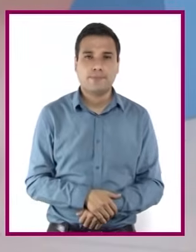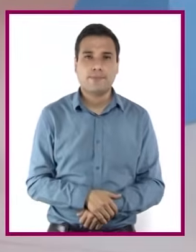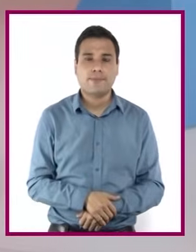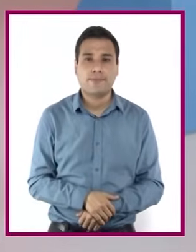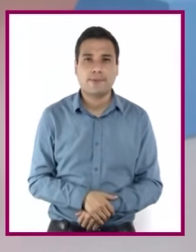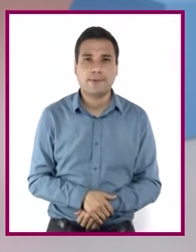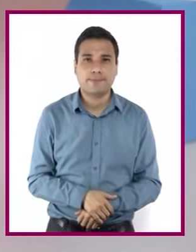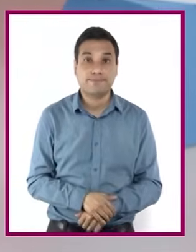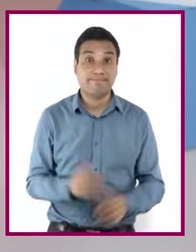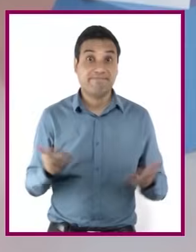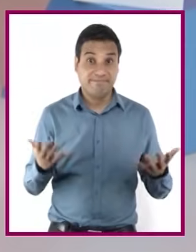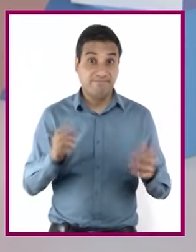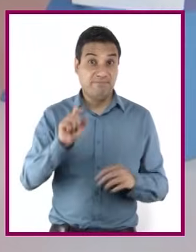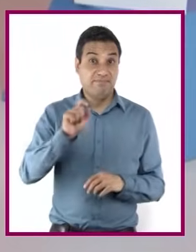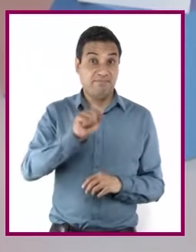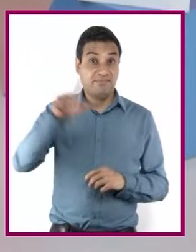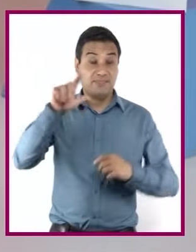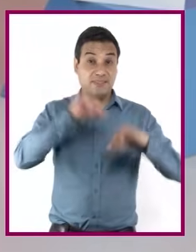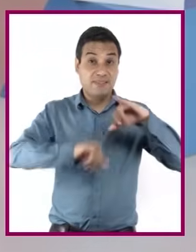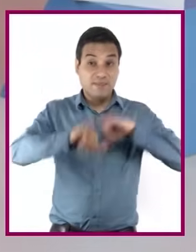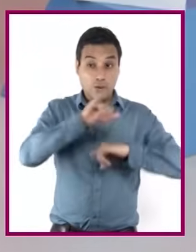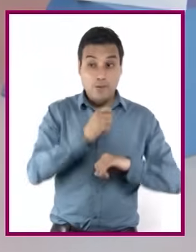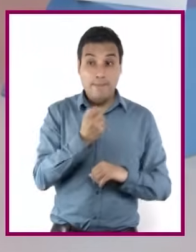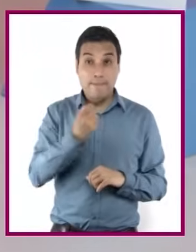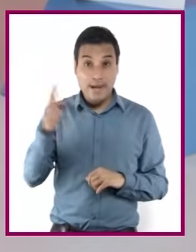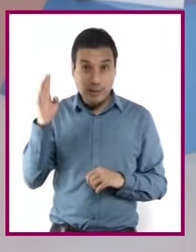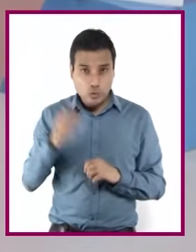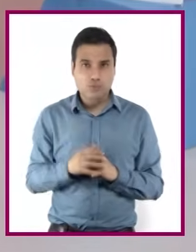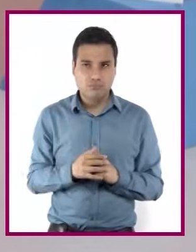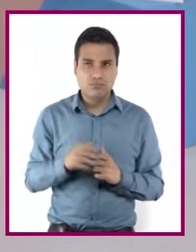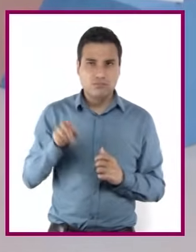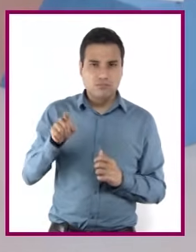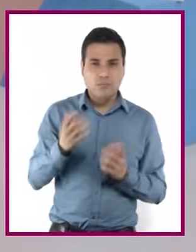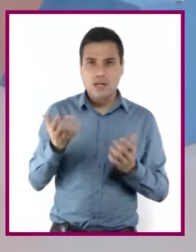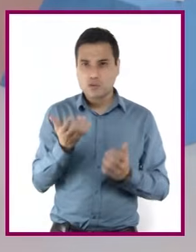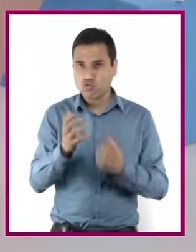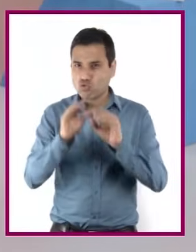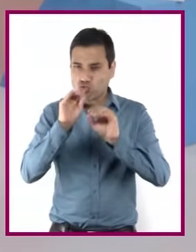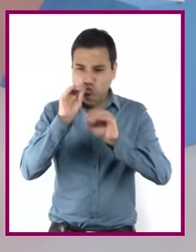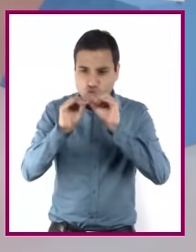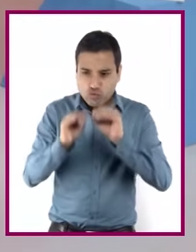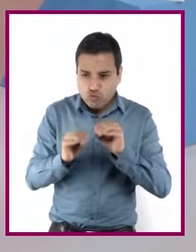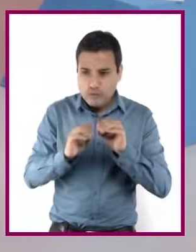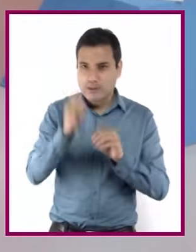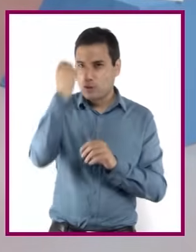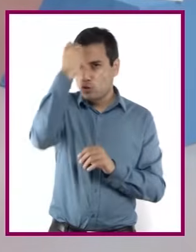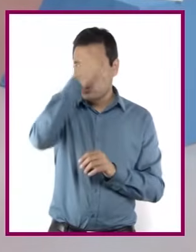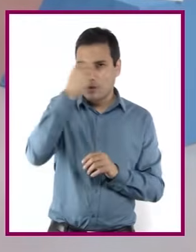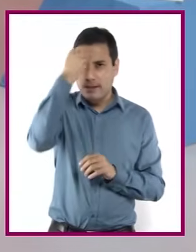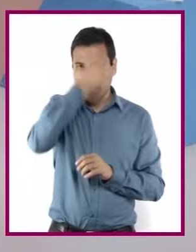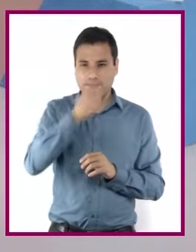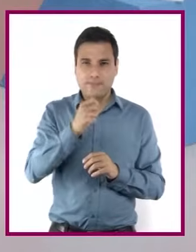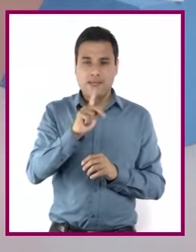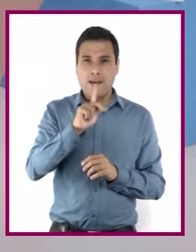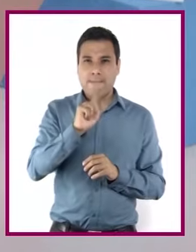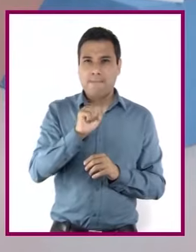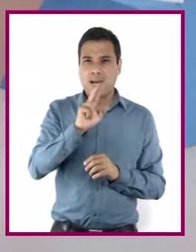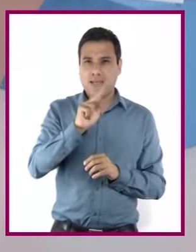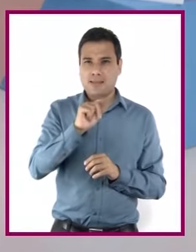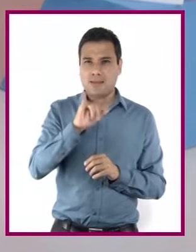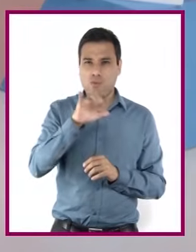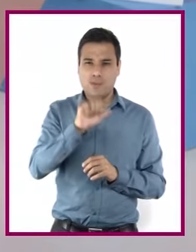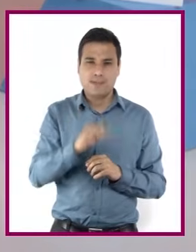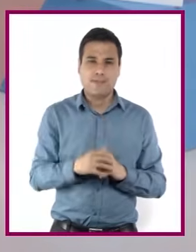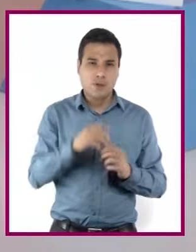Fueron varios los científicos que contribuyeron en la elaboración de una teoría sobre las partículas que conformaban los